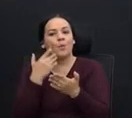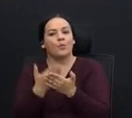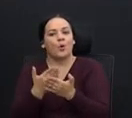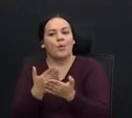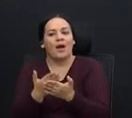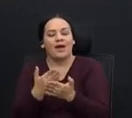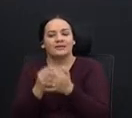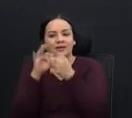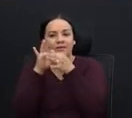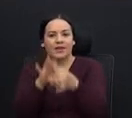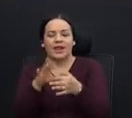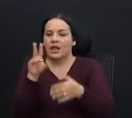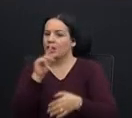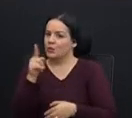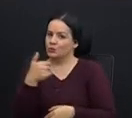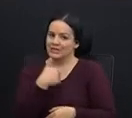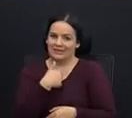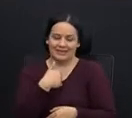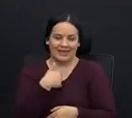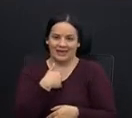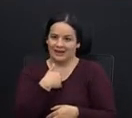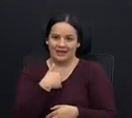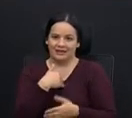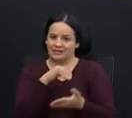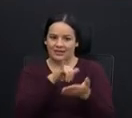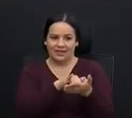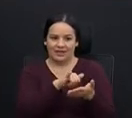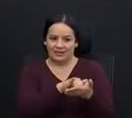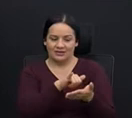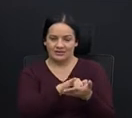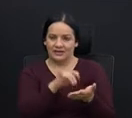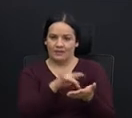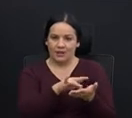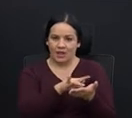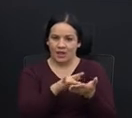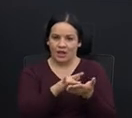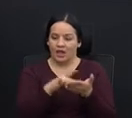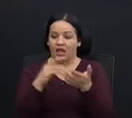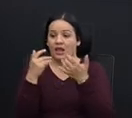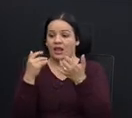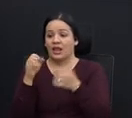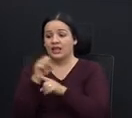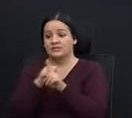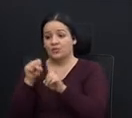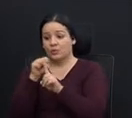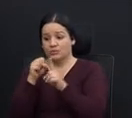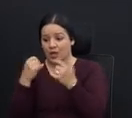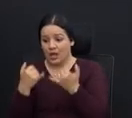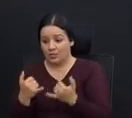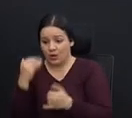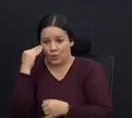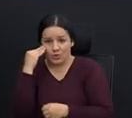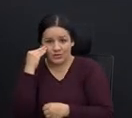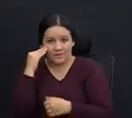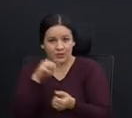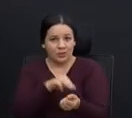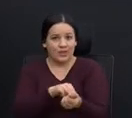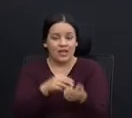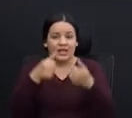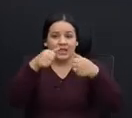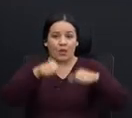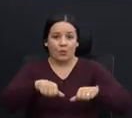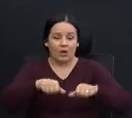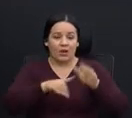que no se dispone de él en el estado actual de los conocimientos médicos. A la luz del acelerado desarrollo